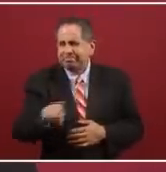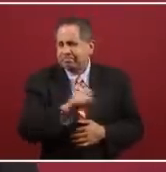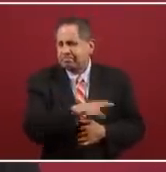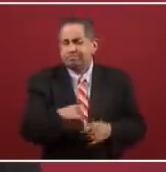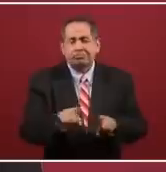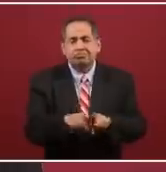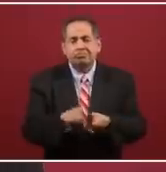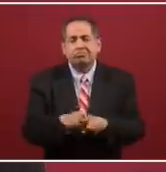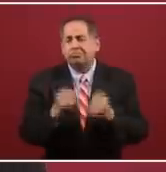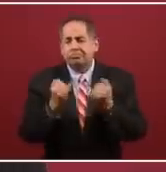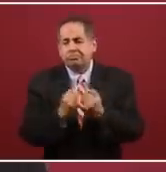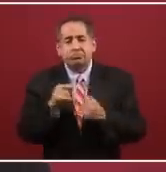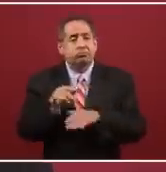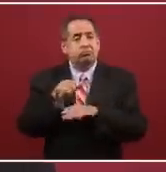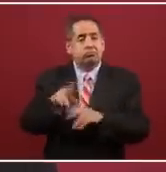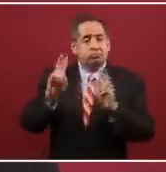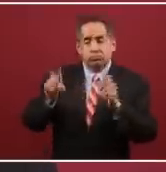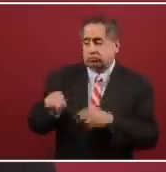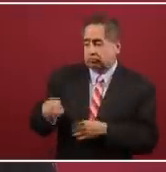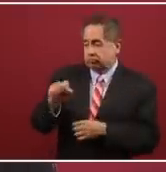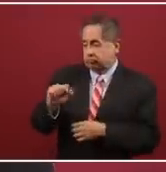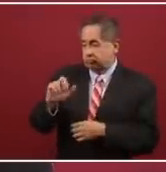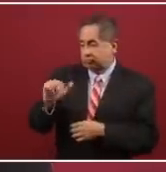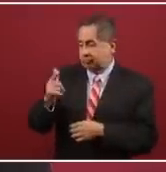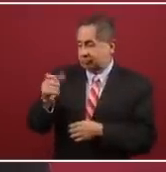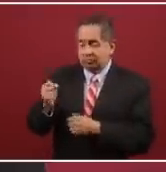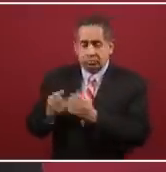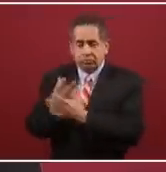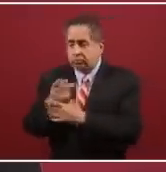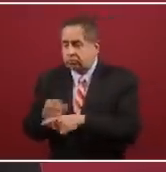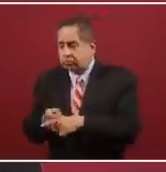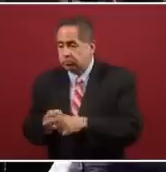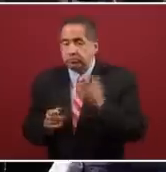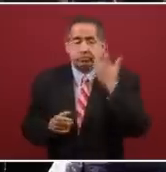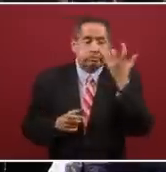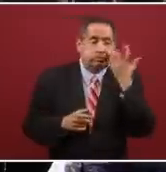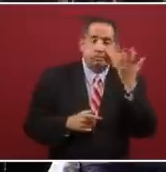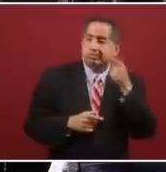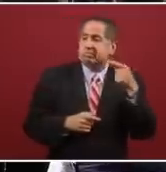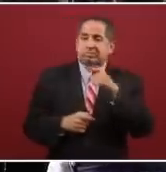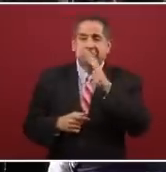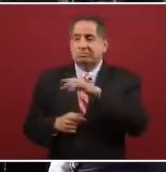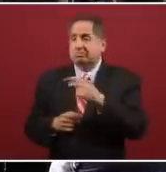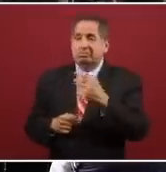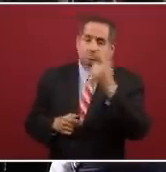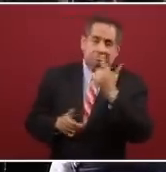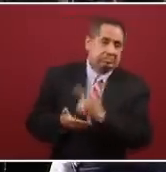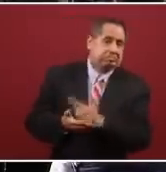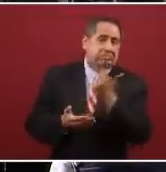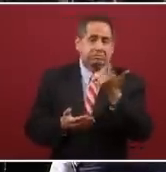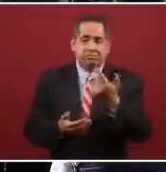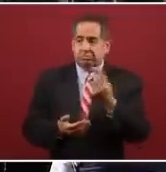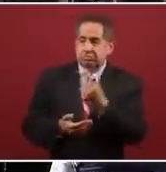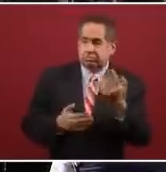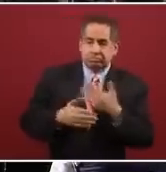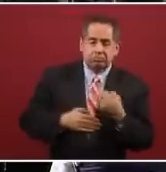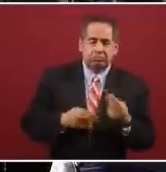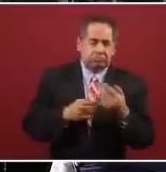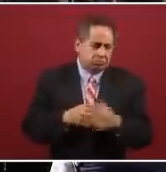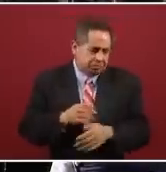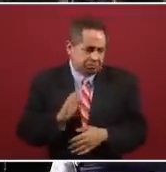son los que están ahora en la campaña del sargazo. Tienen todo su